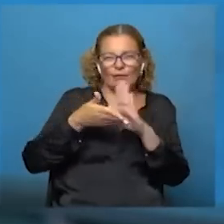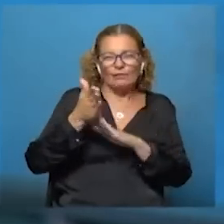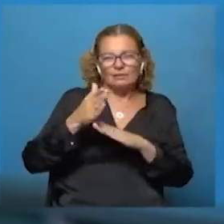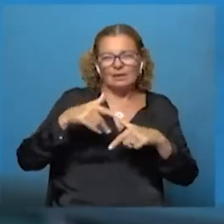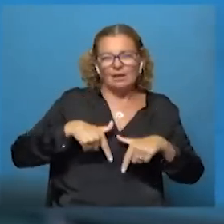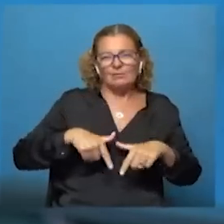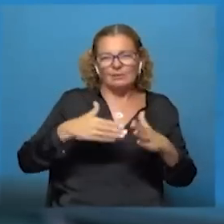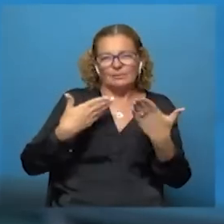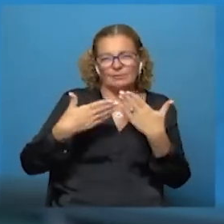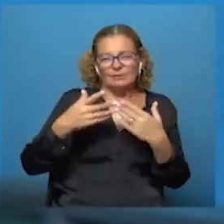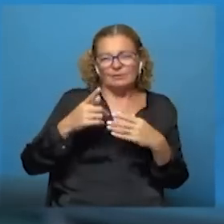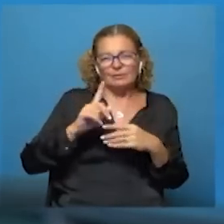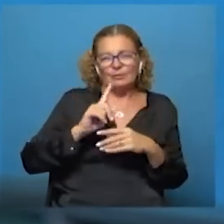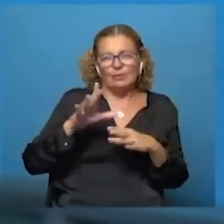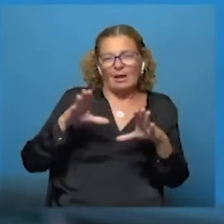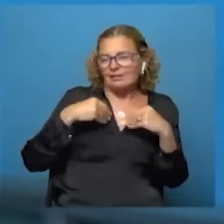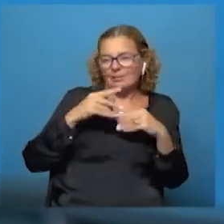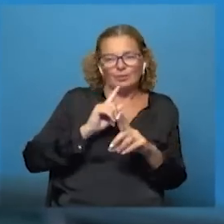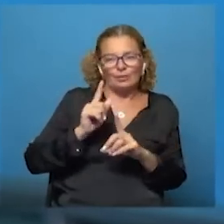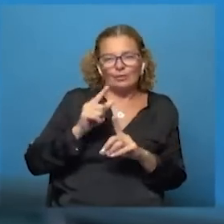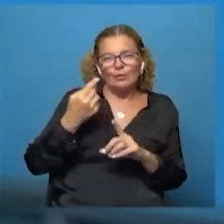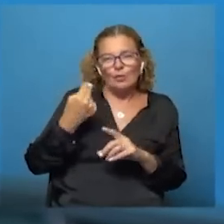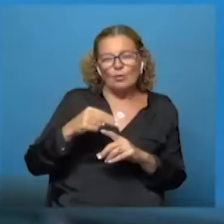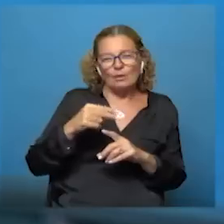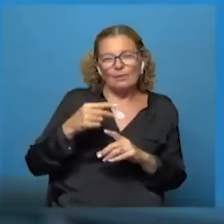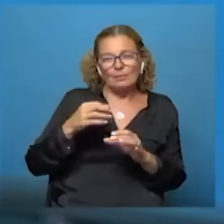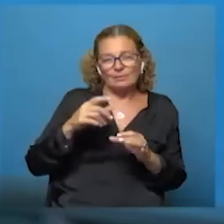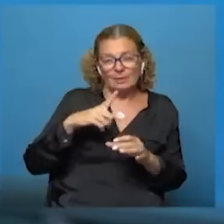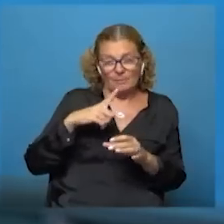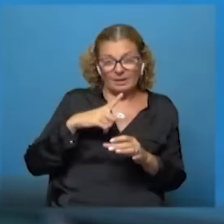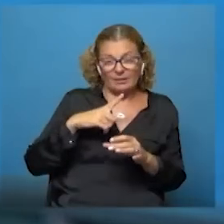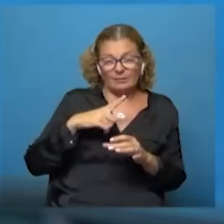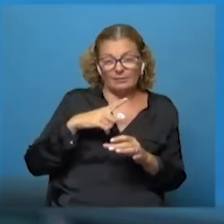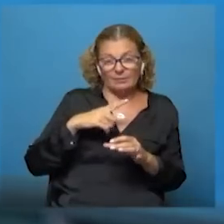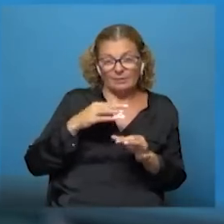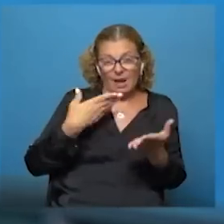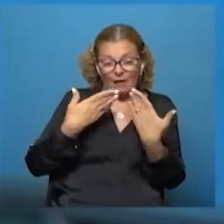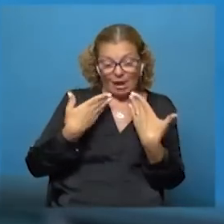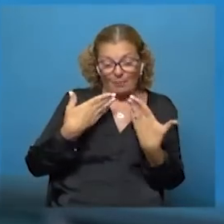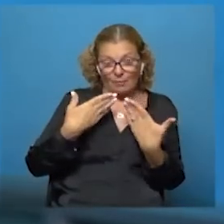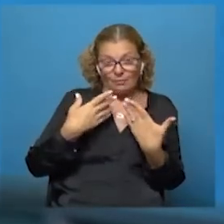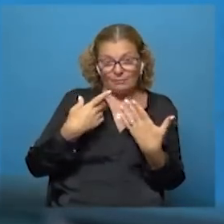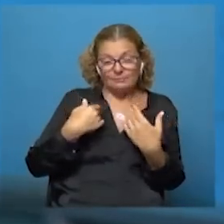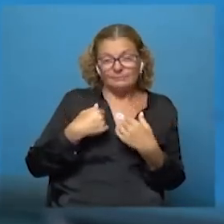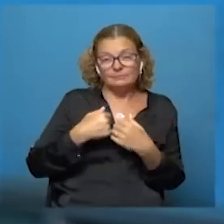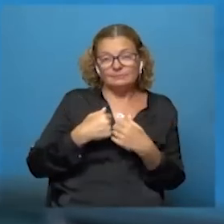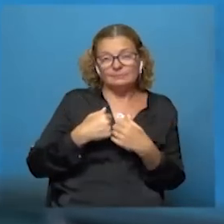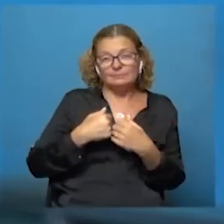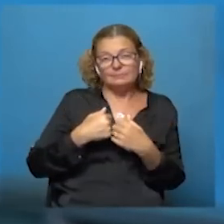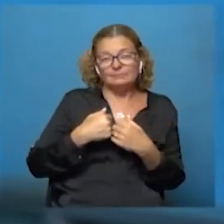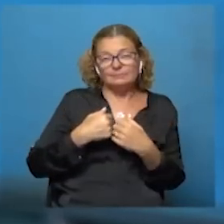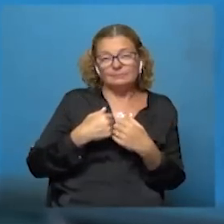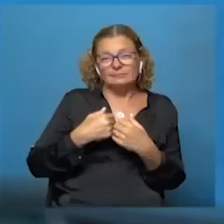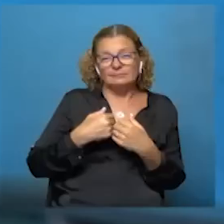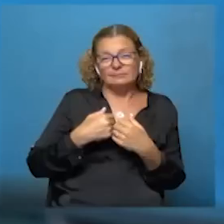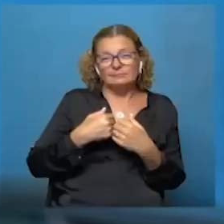no no soy Word nunca estuve de acuerdo le digo si querés te espero y lo conversamos cara a cara para aparte estaba hablando con